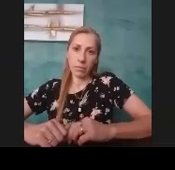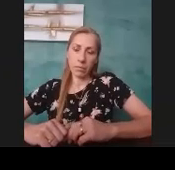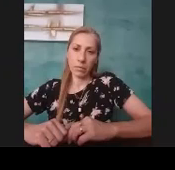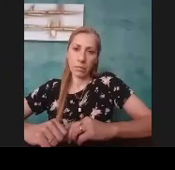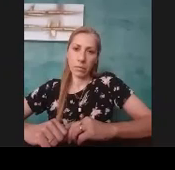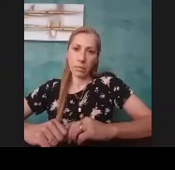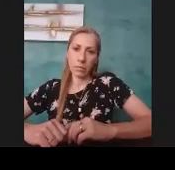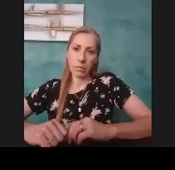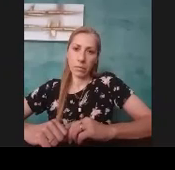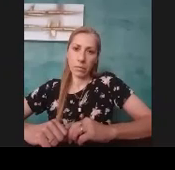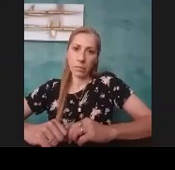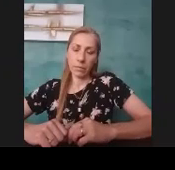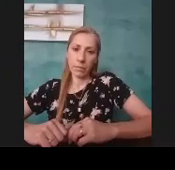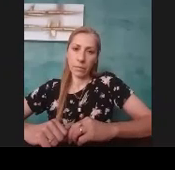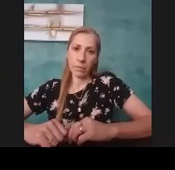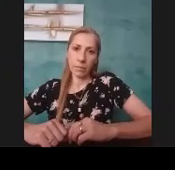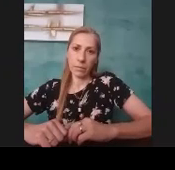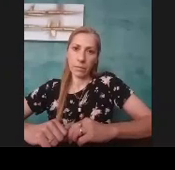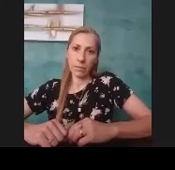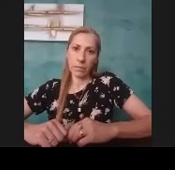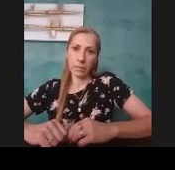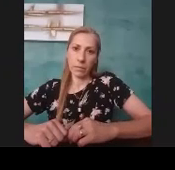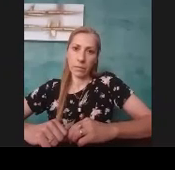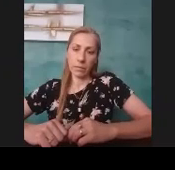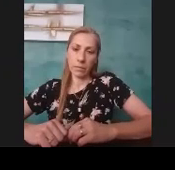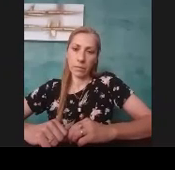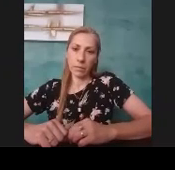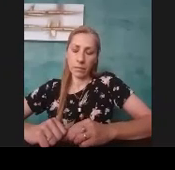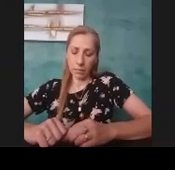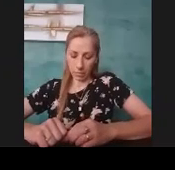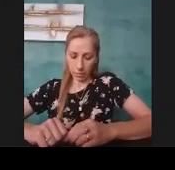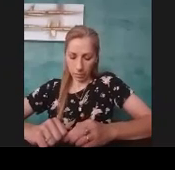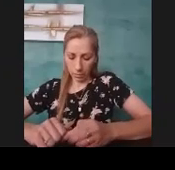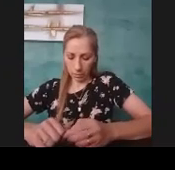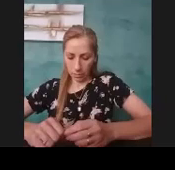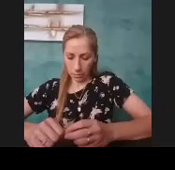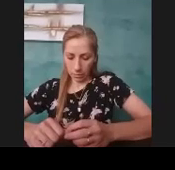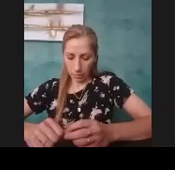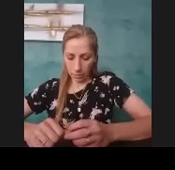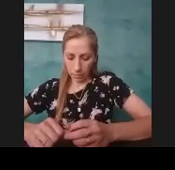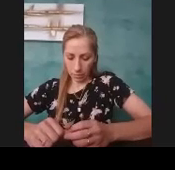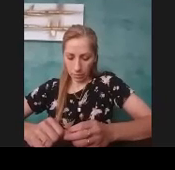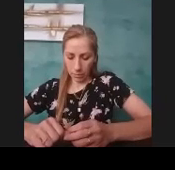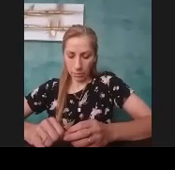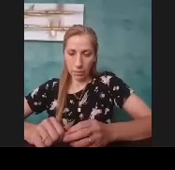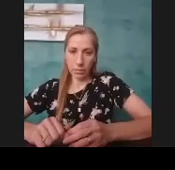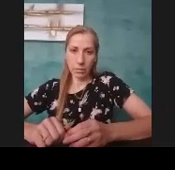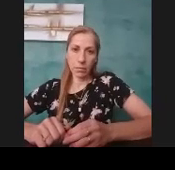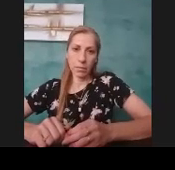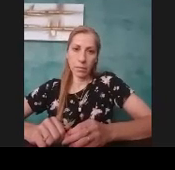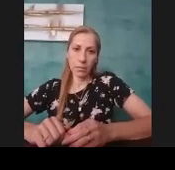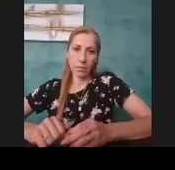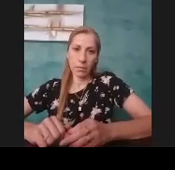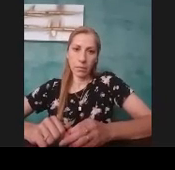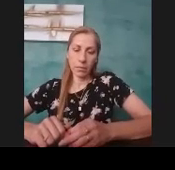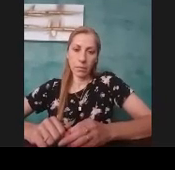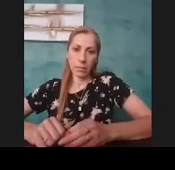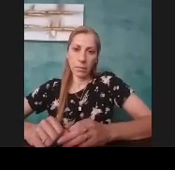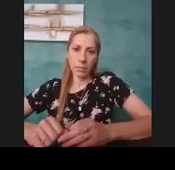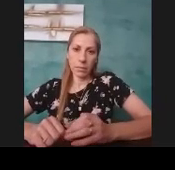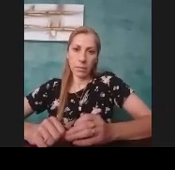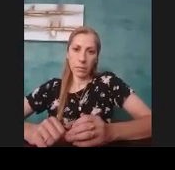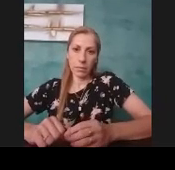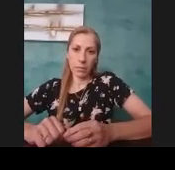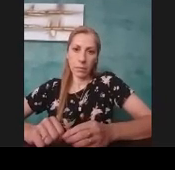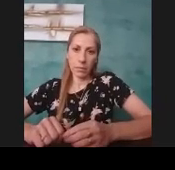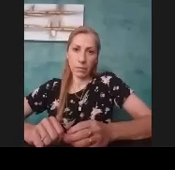fácil. Es muy complicado hacer medicina fuera de Catamarca, porque es el interior del interior, y el interior